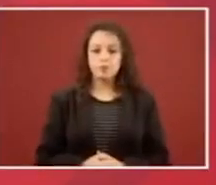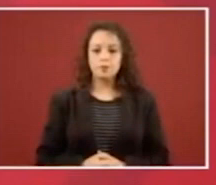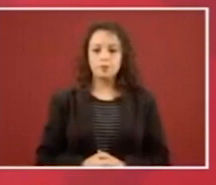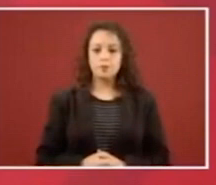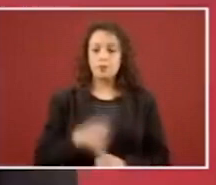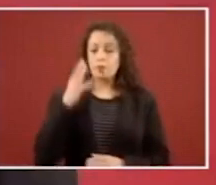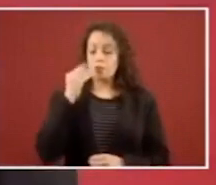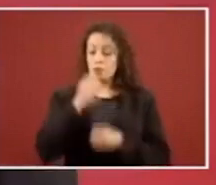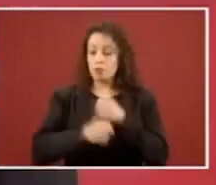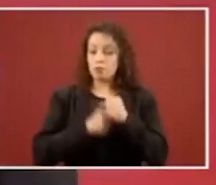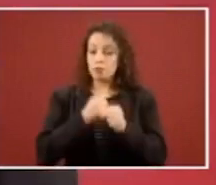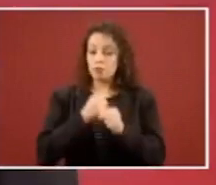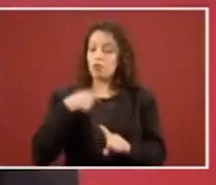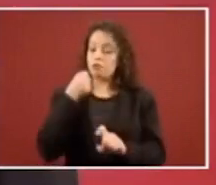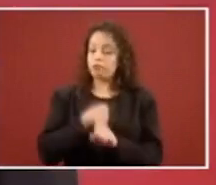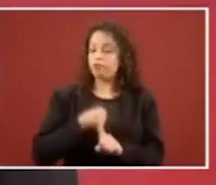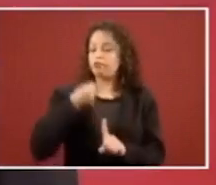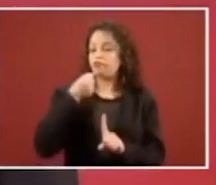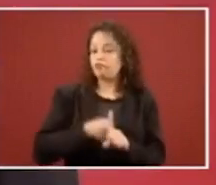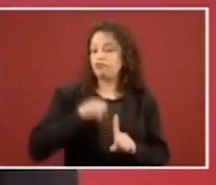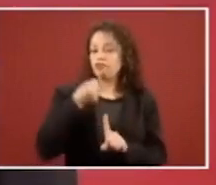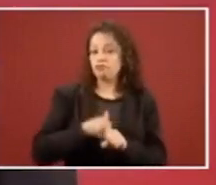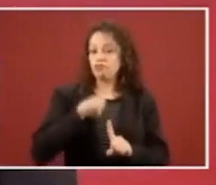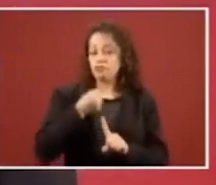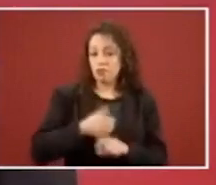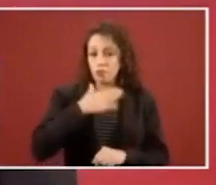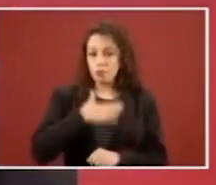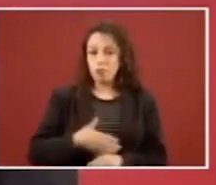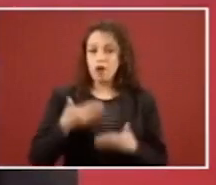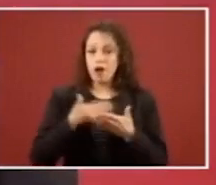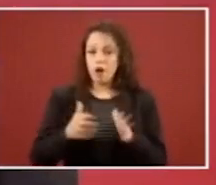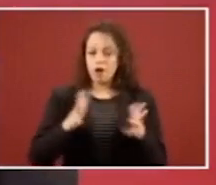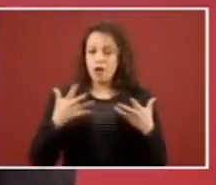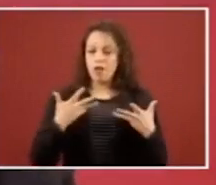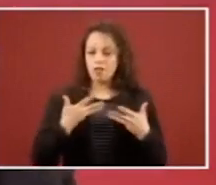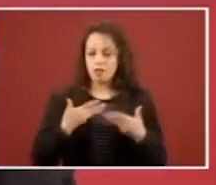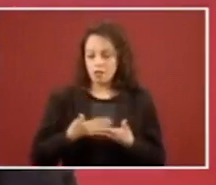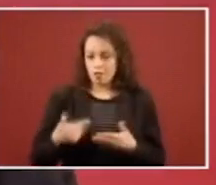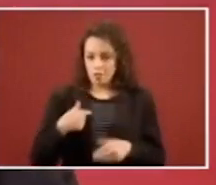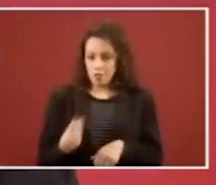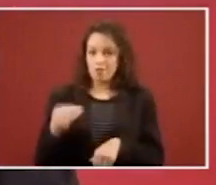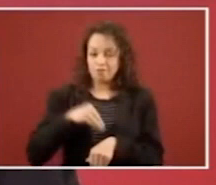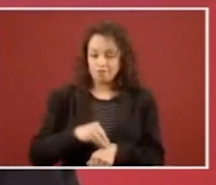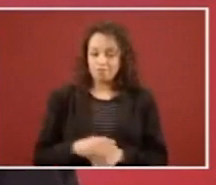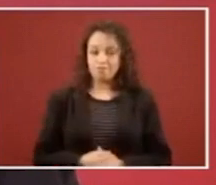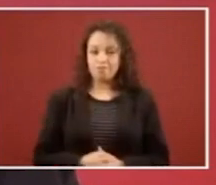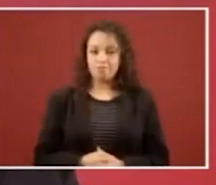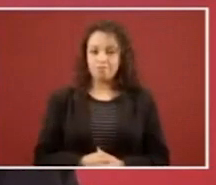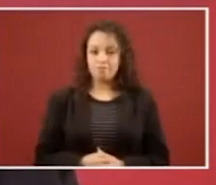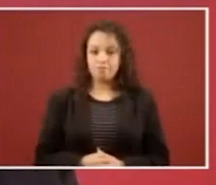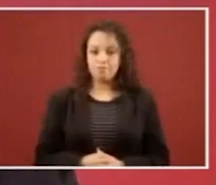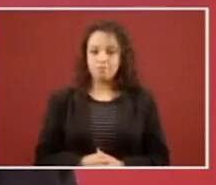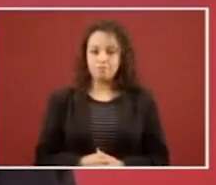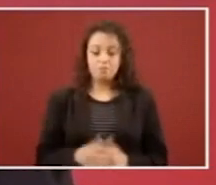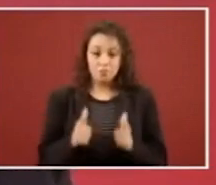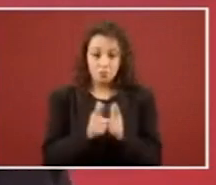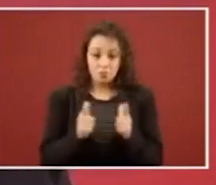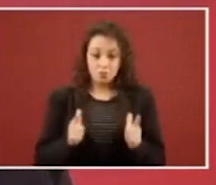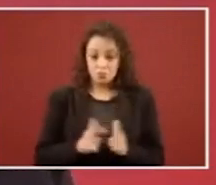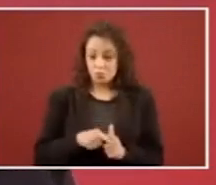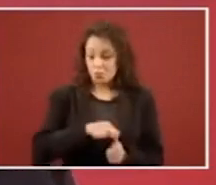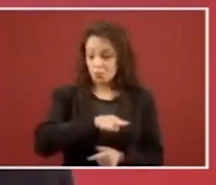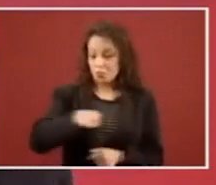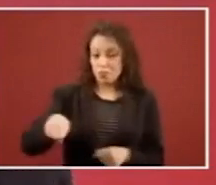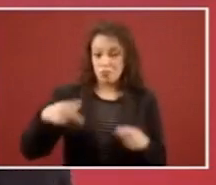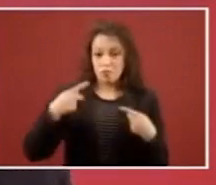de luchar muchos años por la justicia. y no tenemos compromisos con grupos de